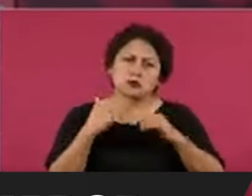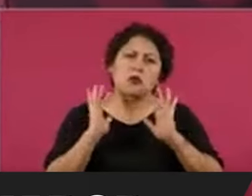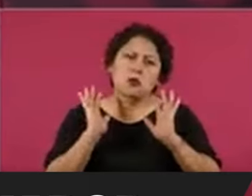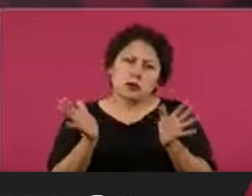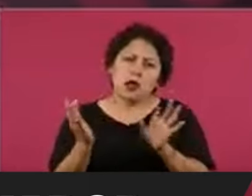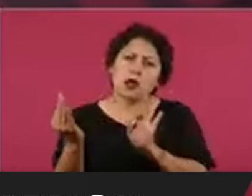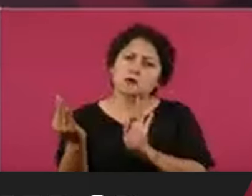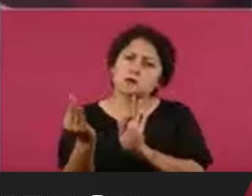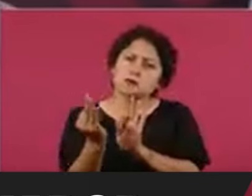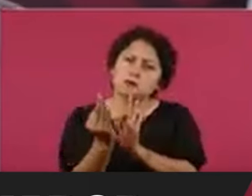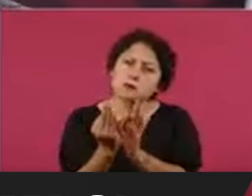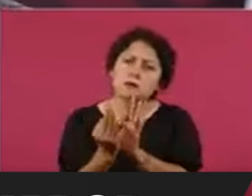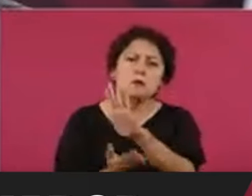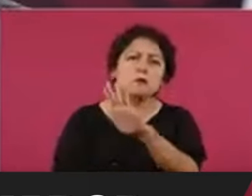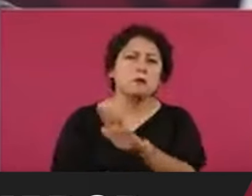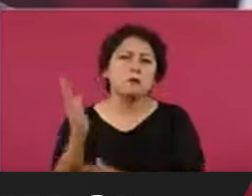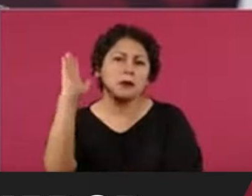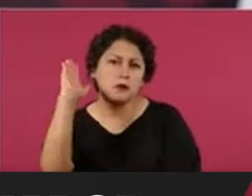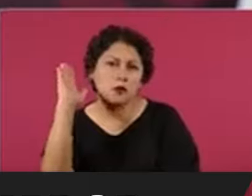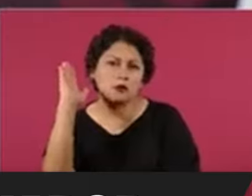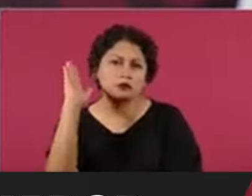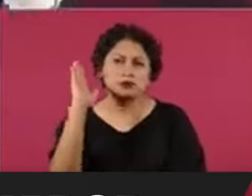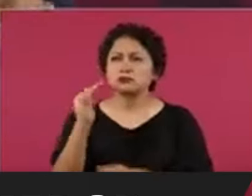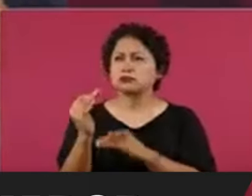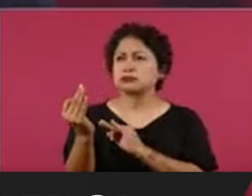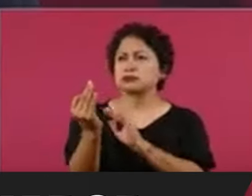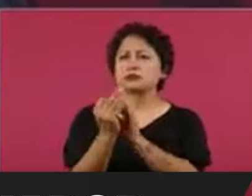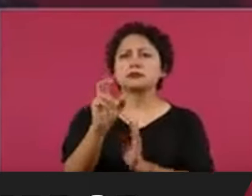ya faltan 30 días.